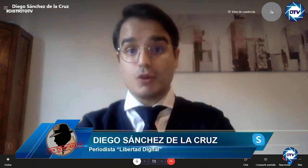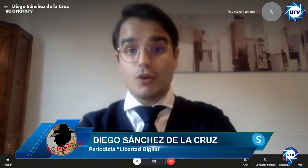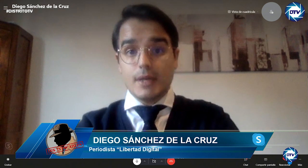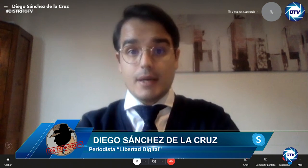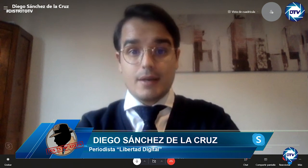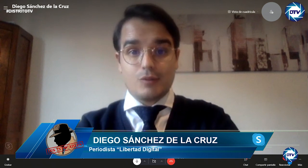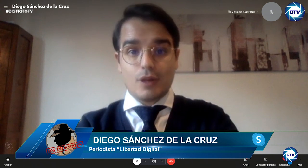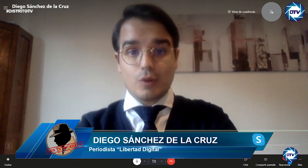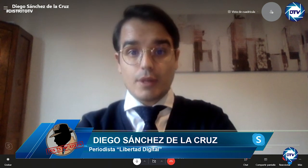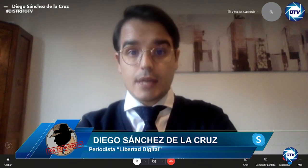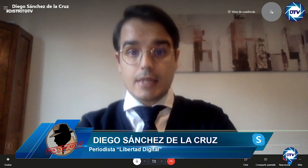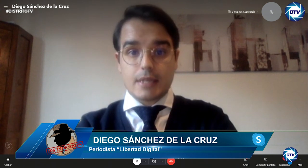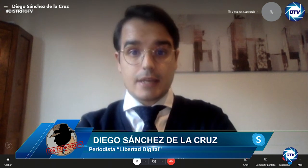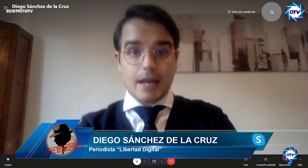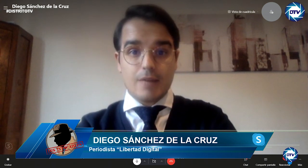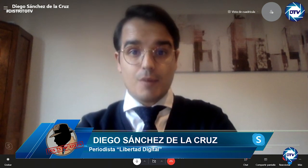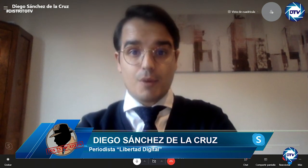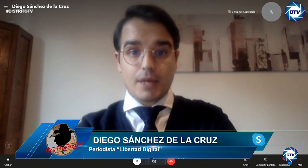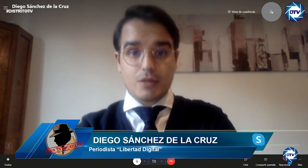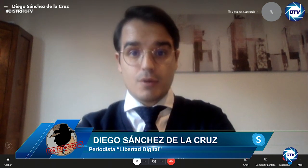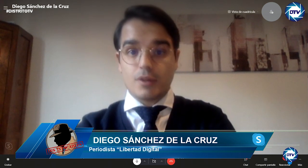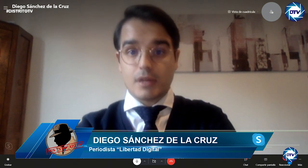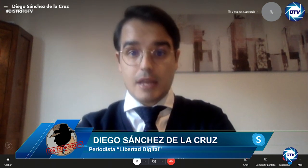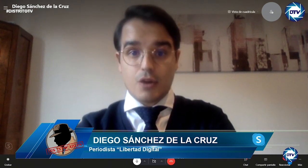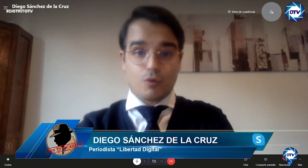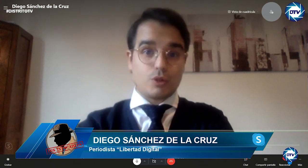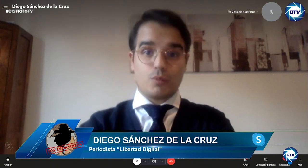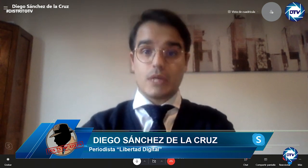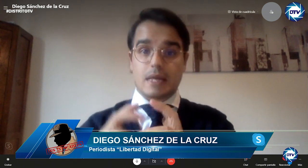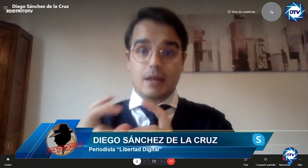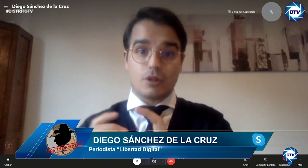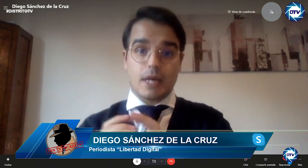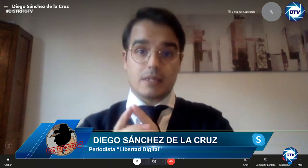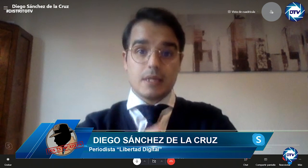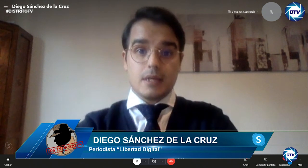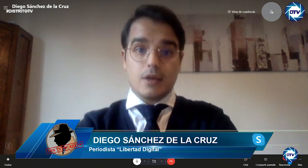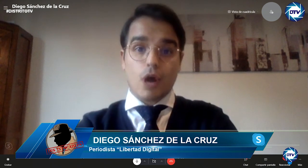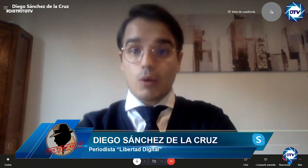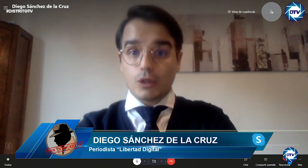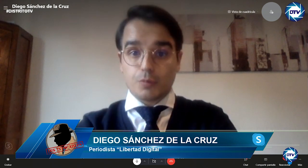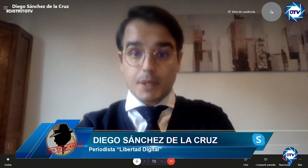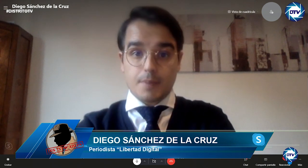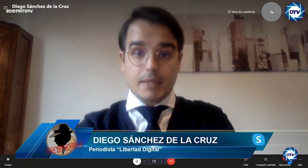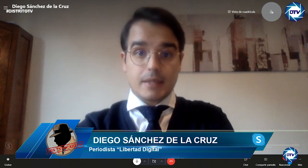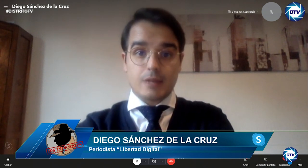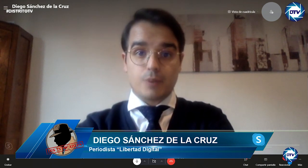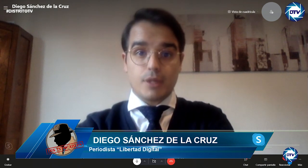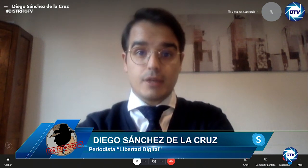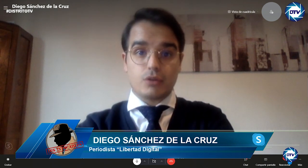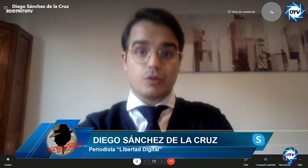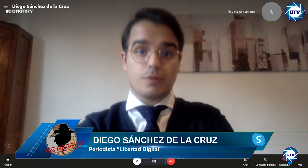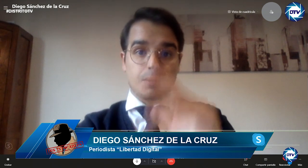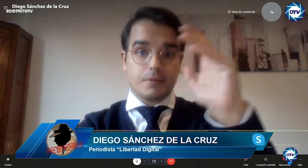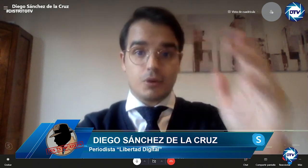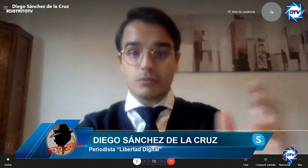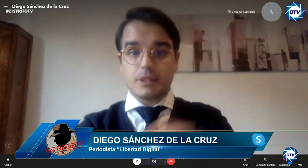le invito a toda tu audiencia a que se acerquen al libro porque es un libro entretenido, cuento muchas anécdotas con algunos de los principales líderes